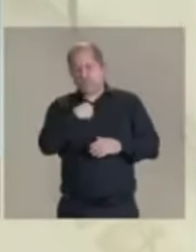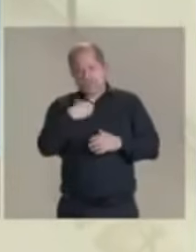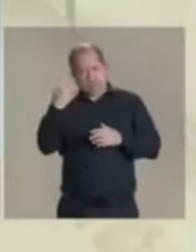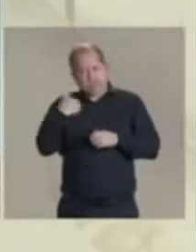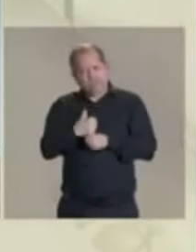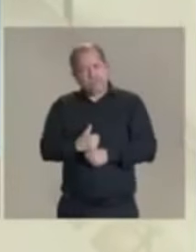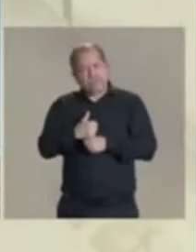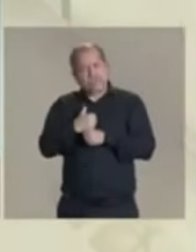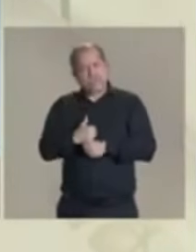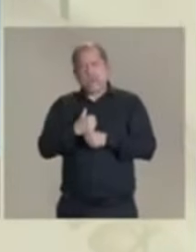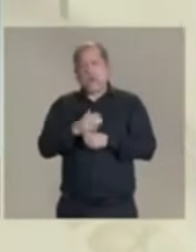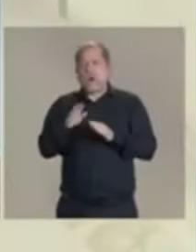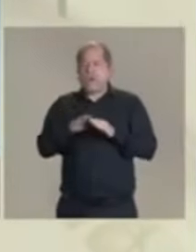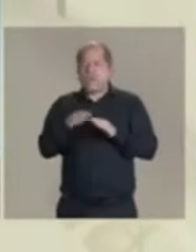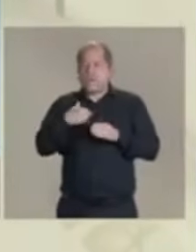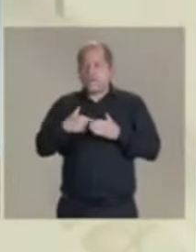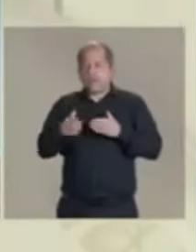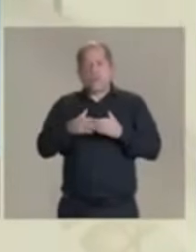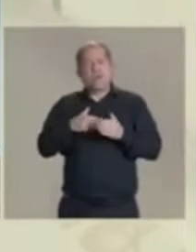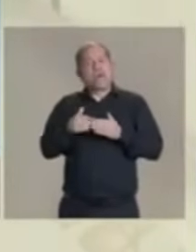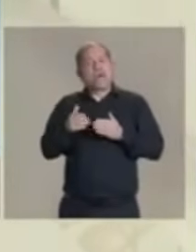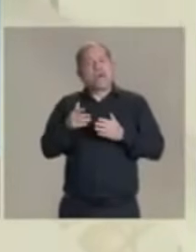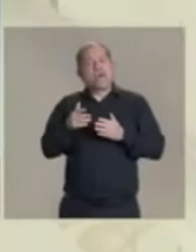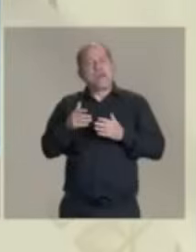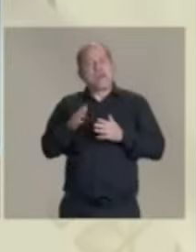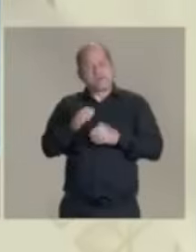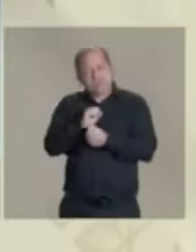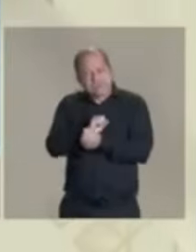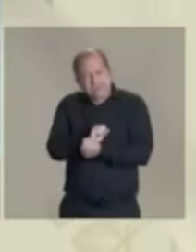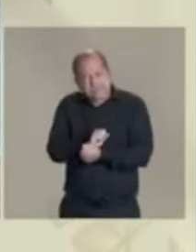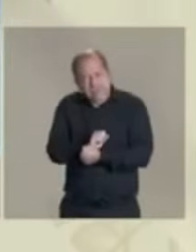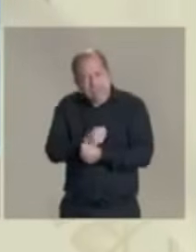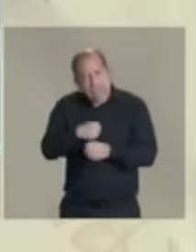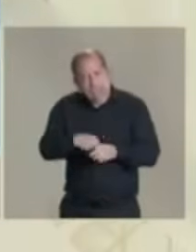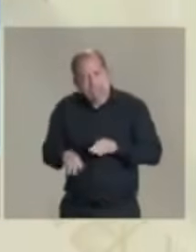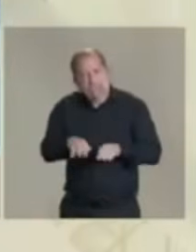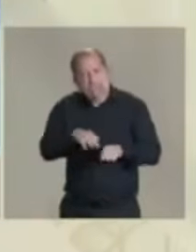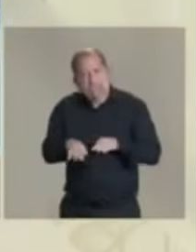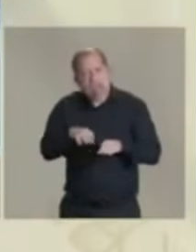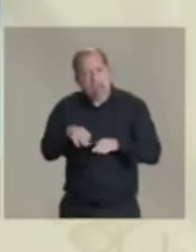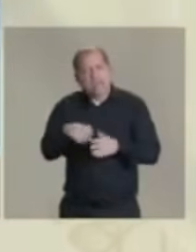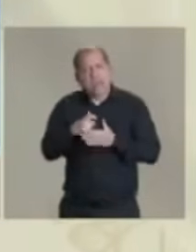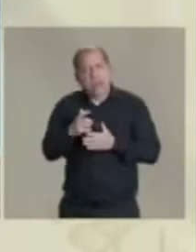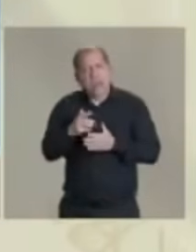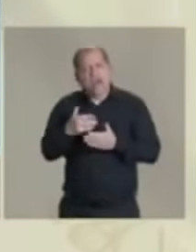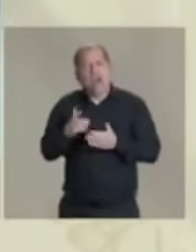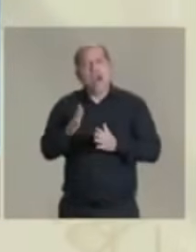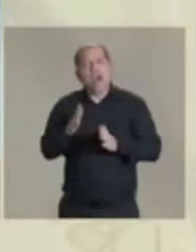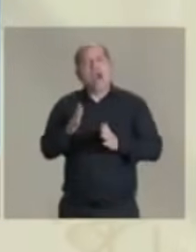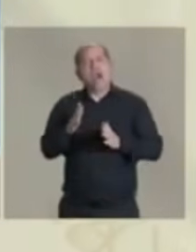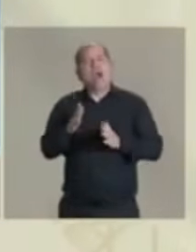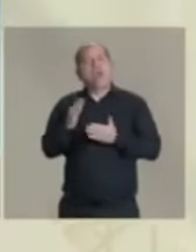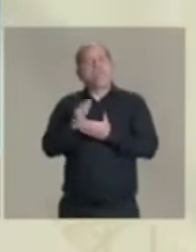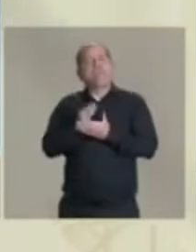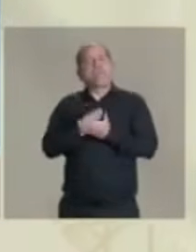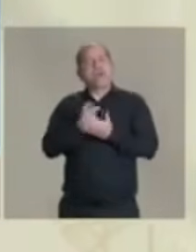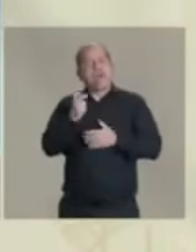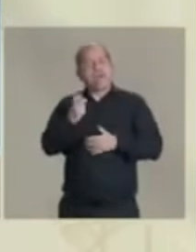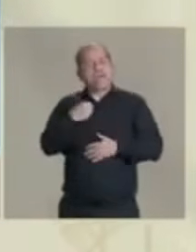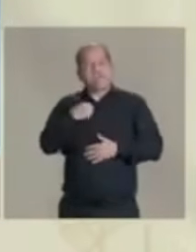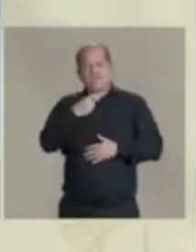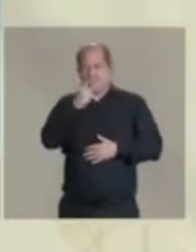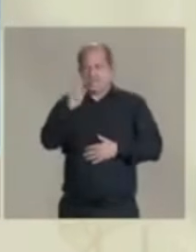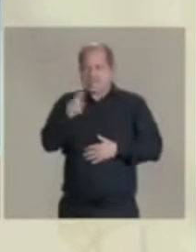mayor. Se puede hablar de muchos números, pero en realidad, durante estos 6 años, se ha transformado la vida de millones y millones